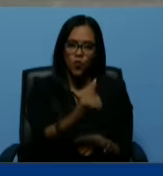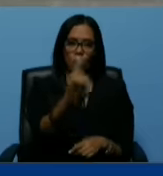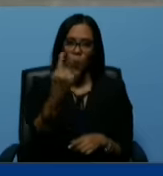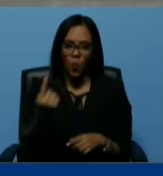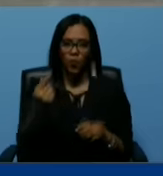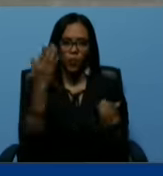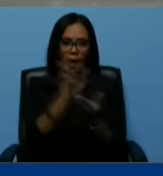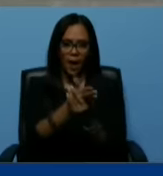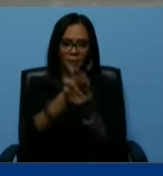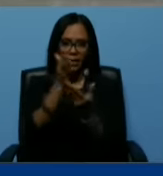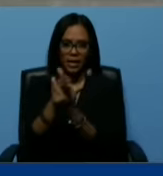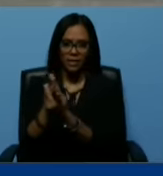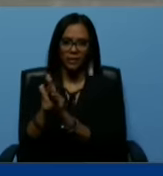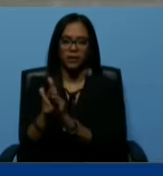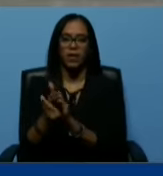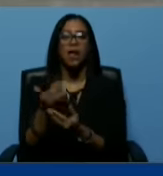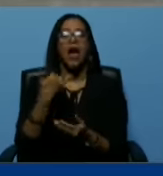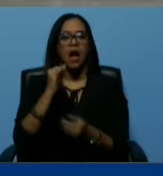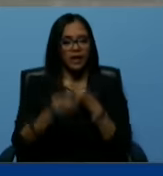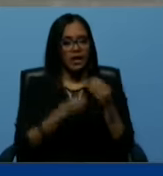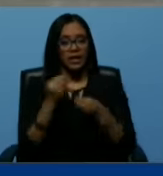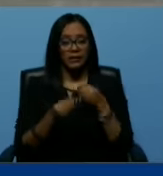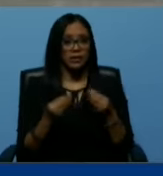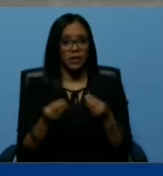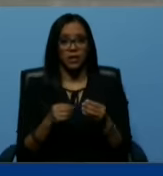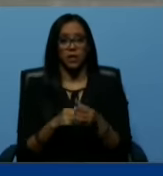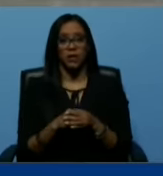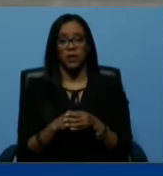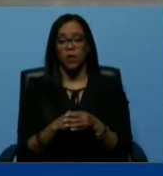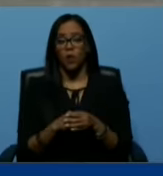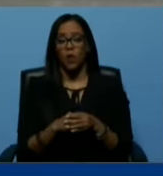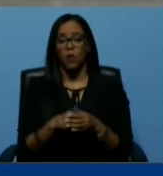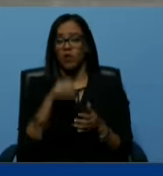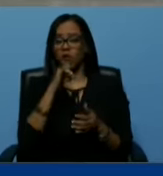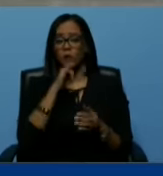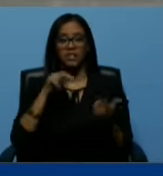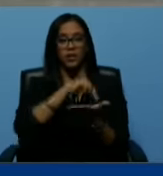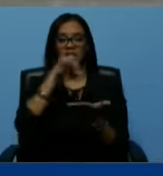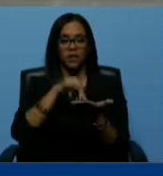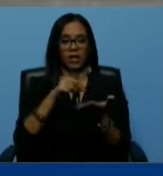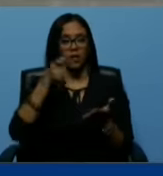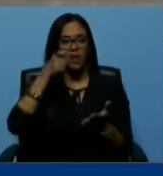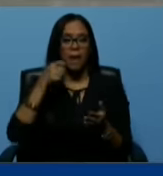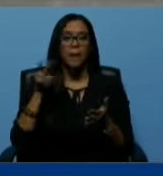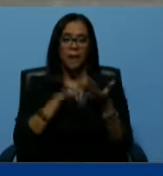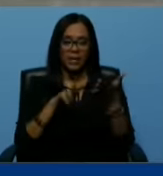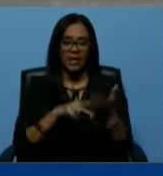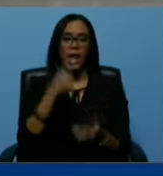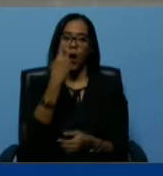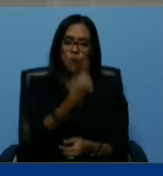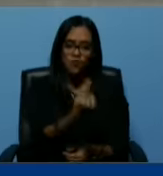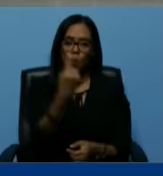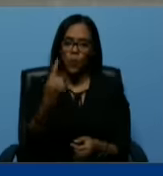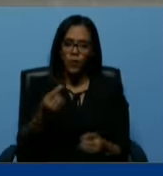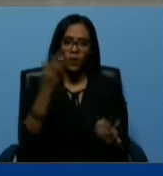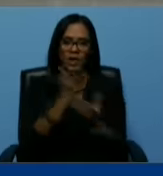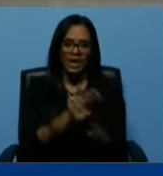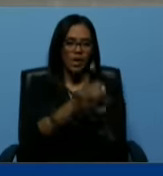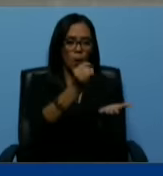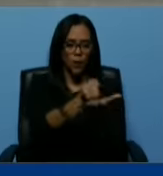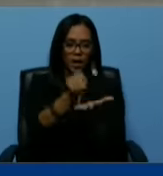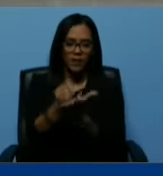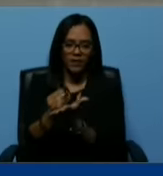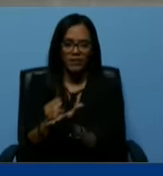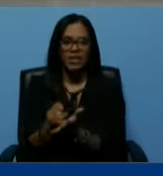expedientes. Habrá que hacer una cadena nacional con el fiscal para que lea uno por uno los expedientes y las pruebas de los